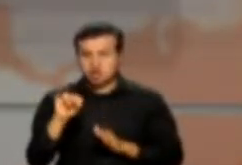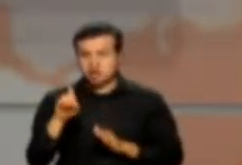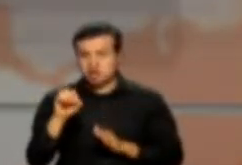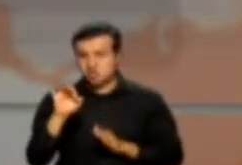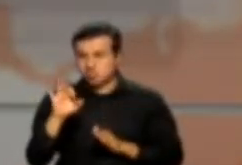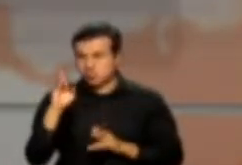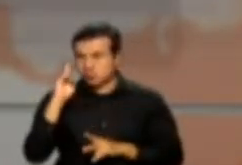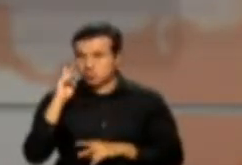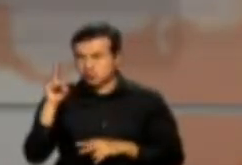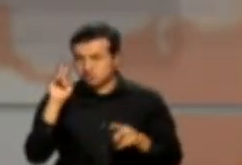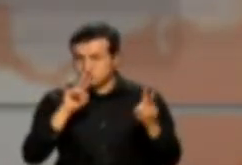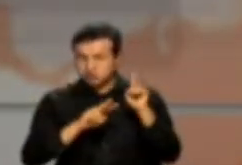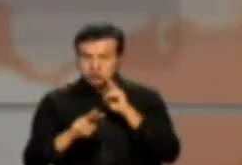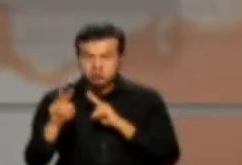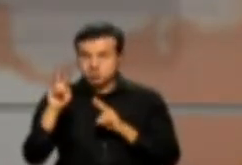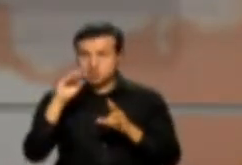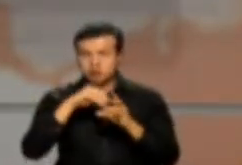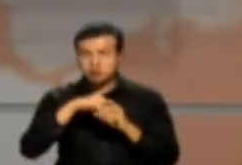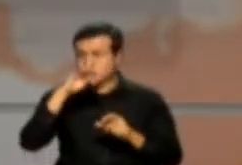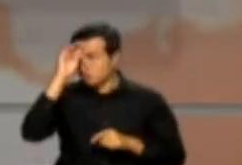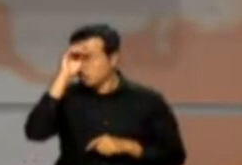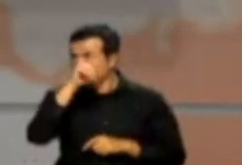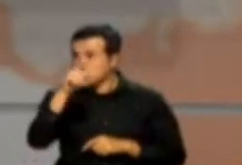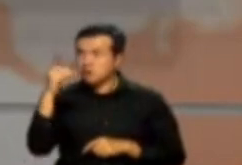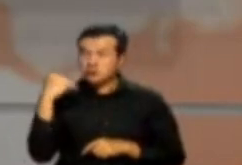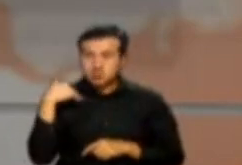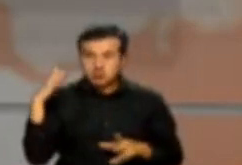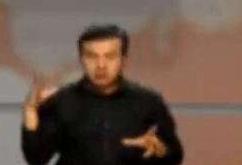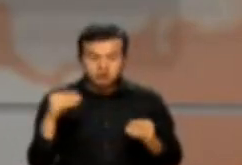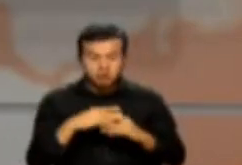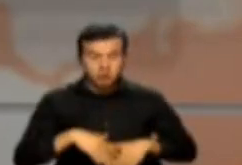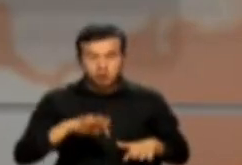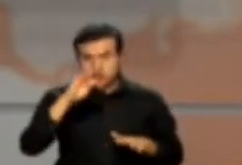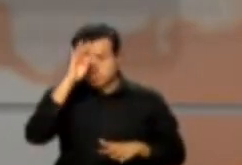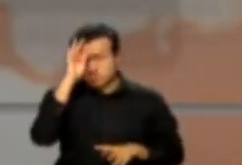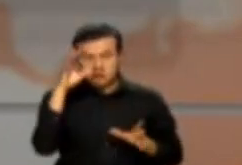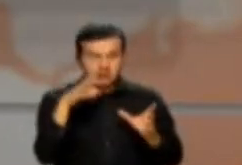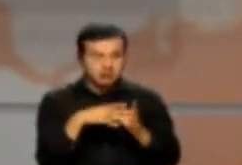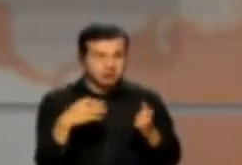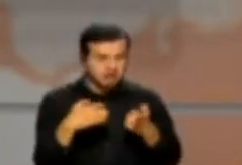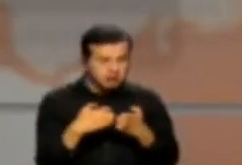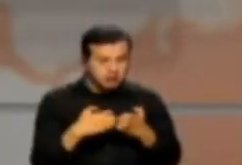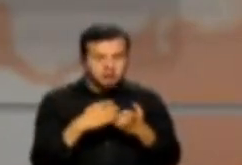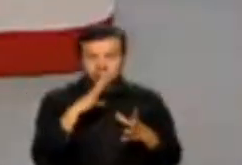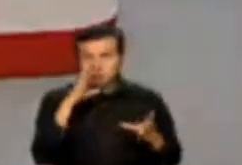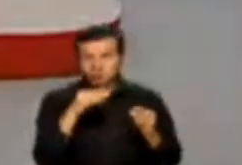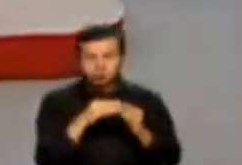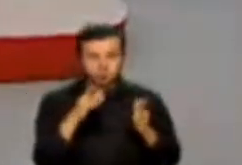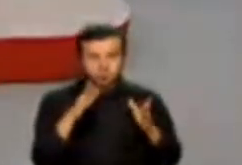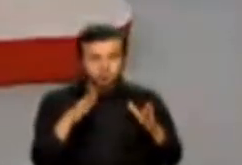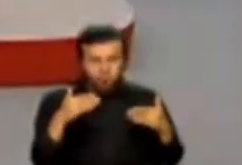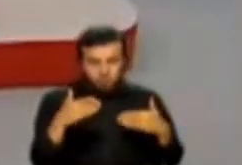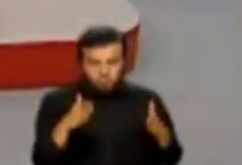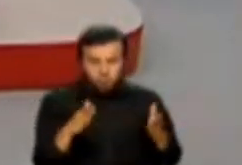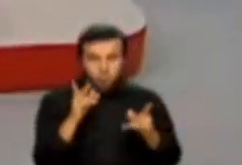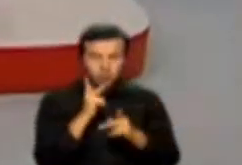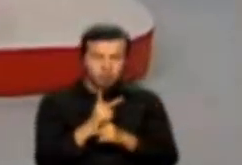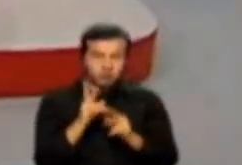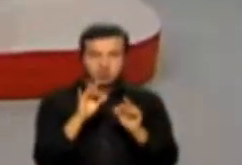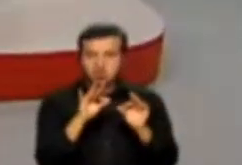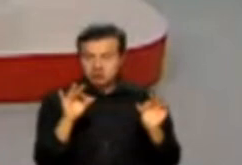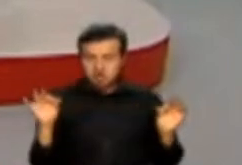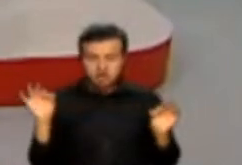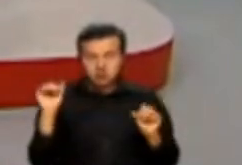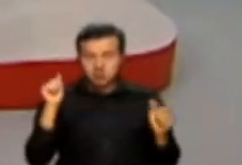verificó que esta casa de salud contaba con toda la infraestructura el equipamiento tanto de sus quirófanos cuidados intensivos